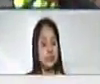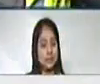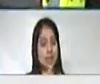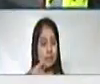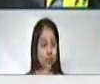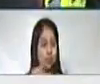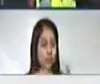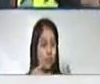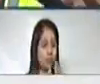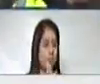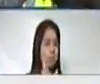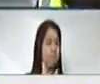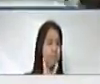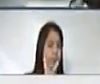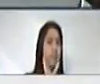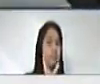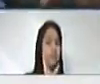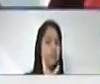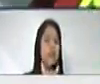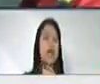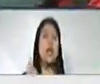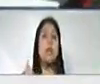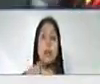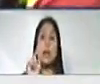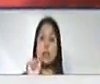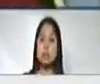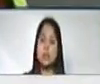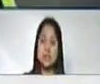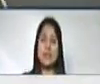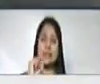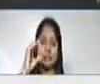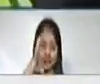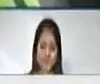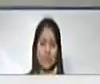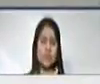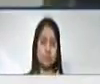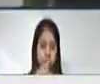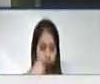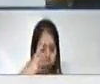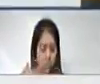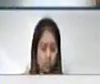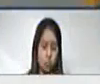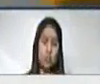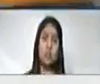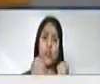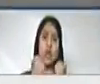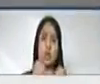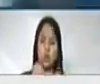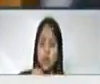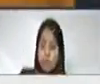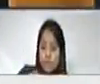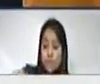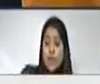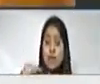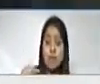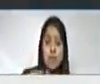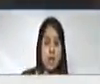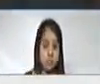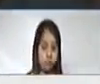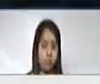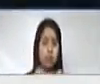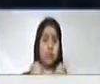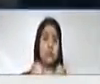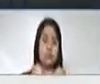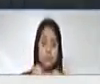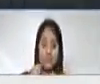embargo, y afortunadamente, pues ya en este momento está llegando, ya aterrizó el vuelo en suelo guatemalteco y se procede entonces a